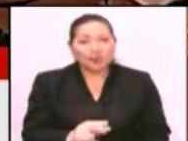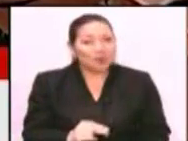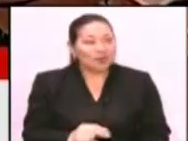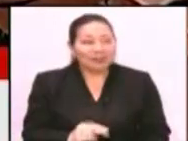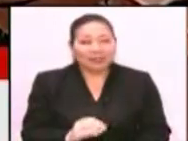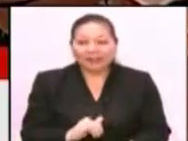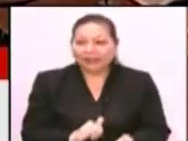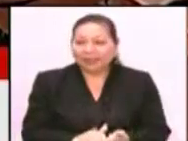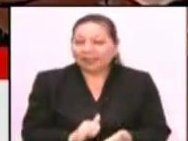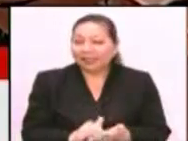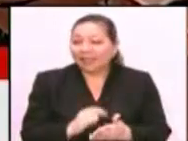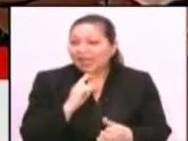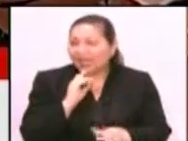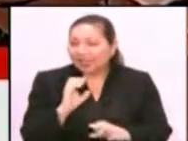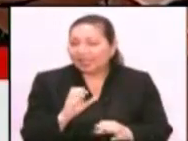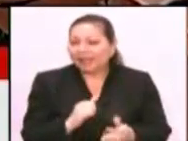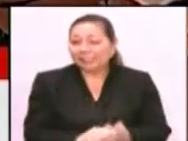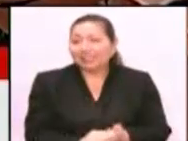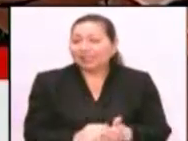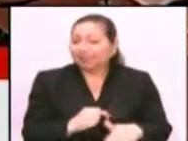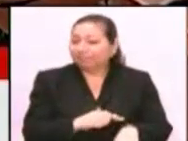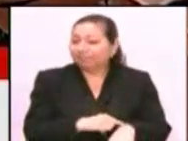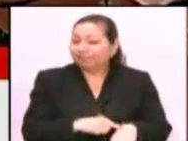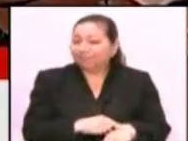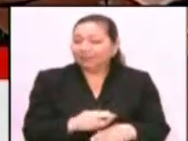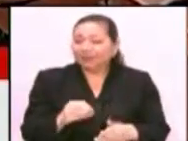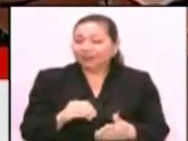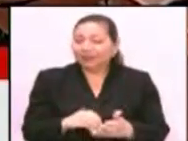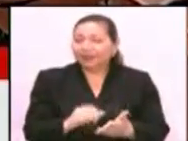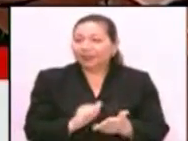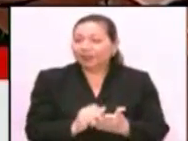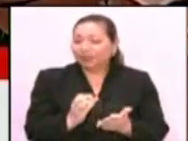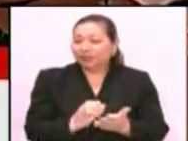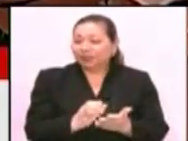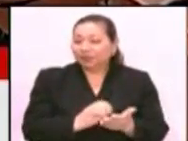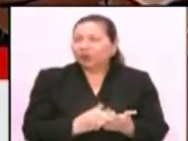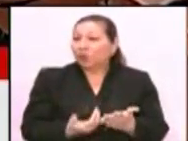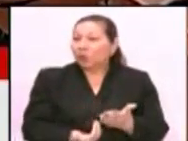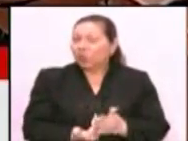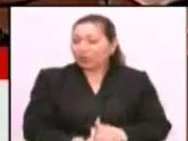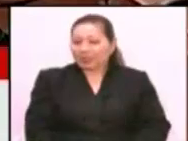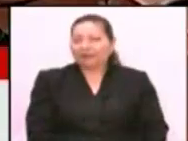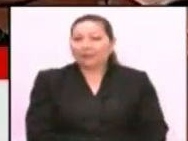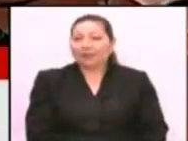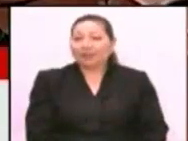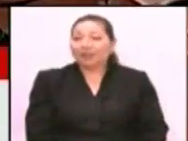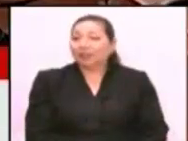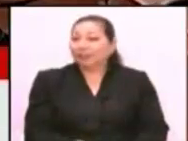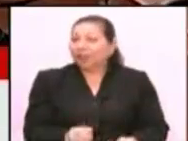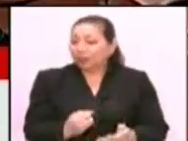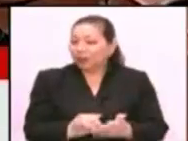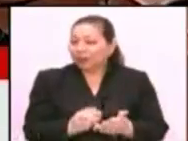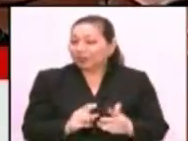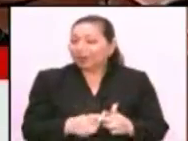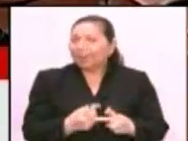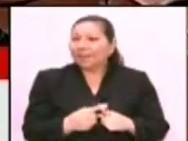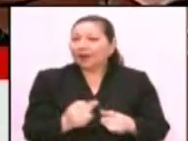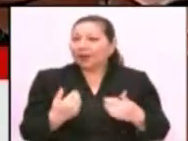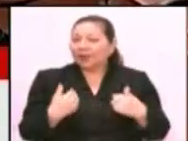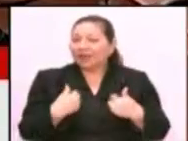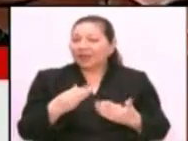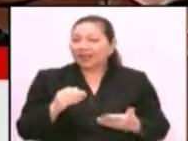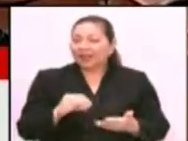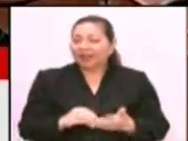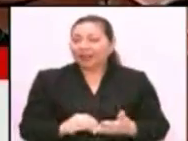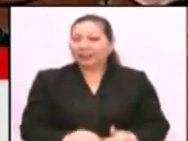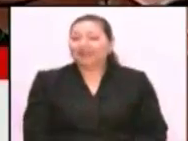les bastaba con lo que estaban haciendo. Y durante la implementación contrataron a un nuevo operador que no estaba en el contrato original, pero entonces les decía,